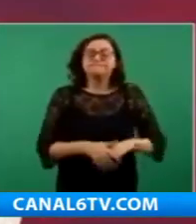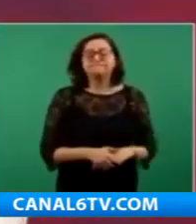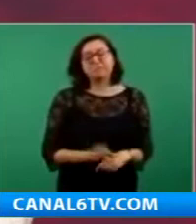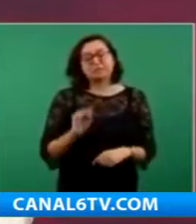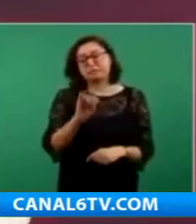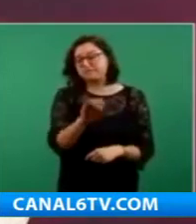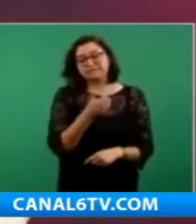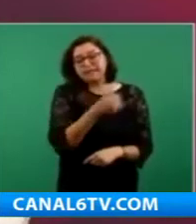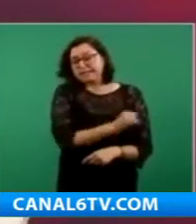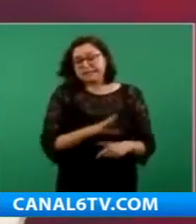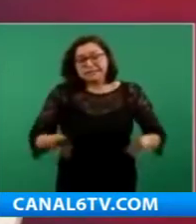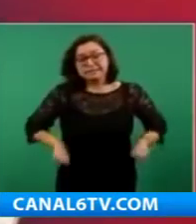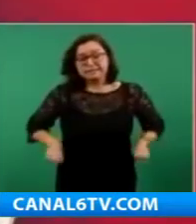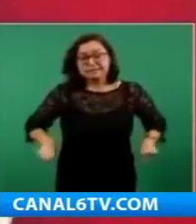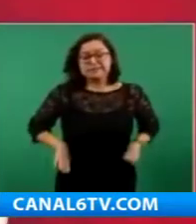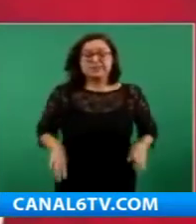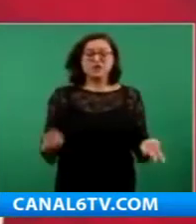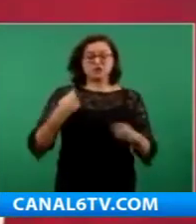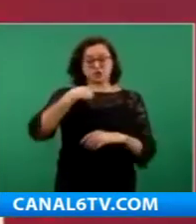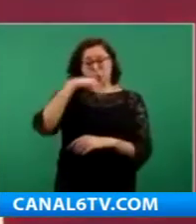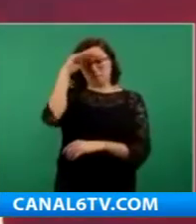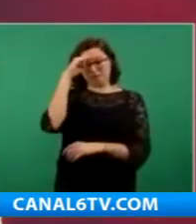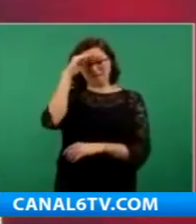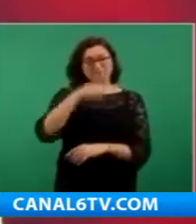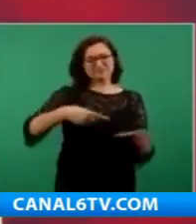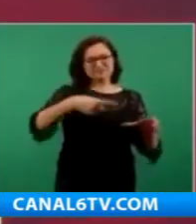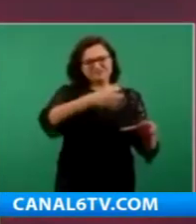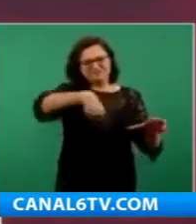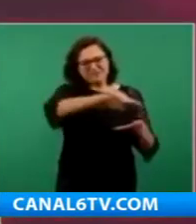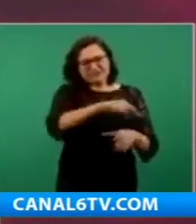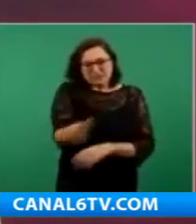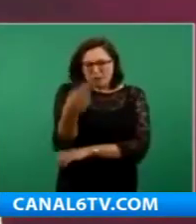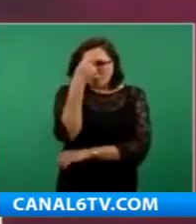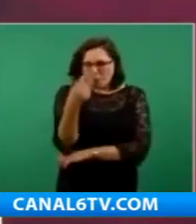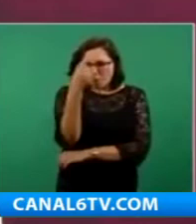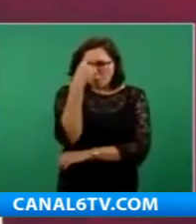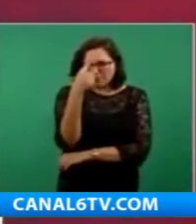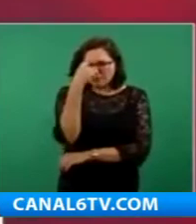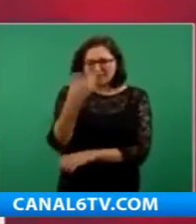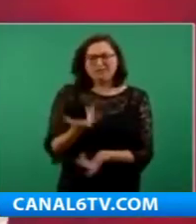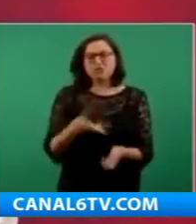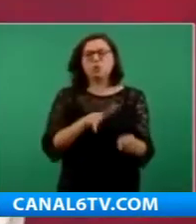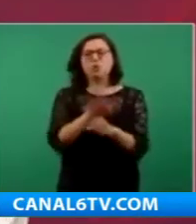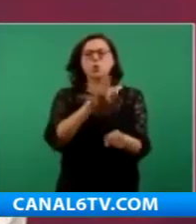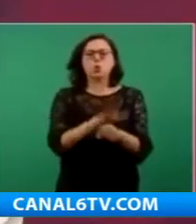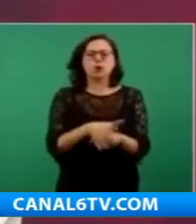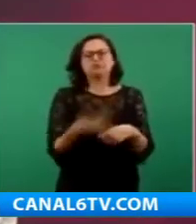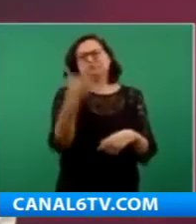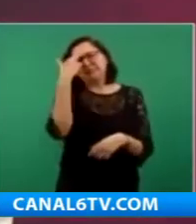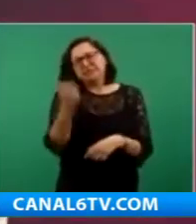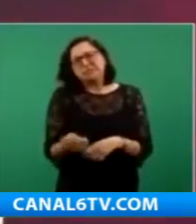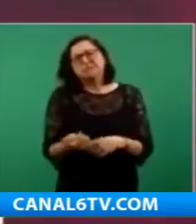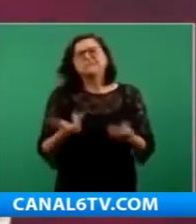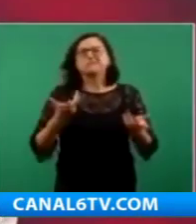sentido, esa obsesión atiende a varias razones que ya las hemos comentado varias veces, desde luego la posibilidad